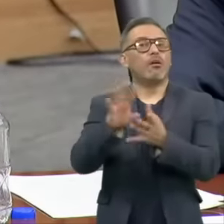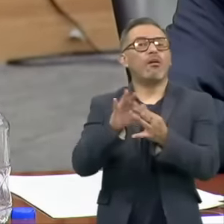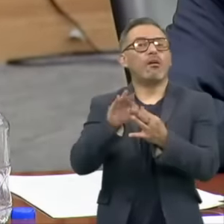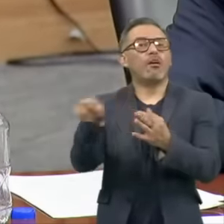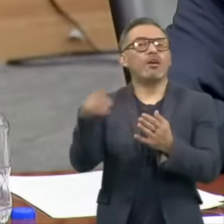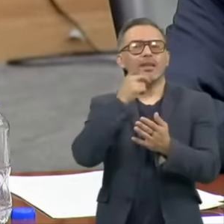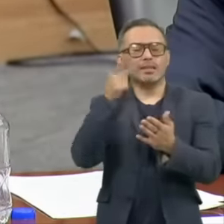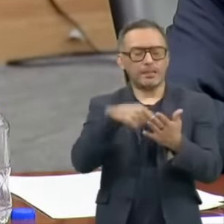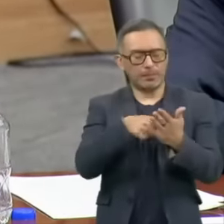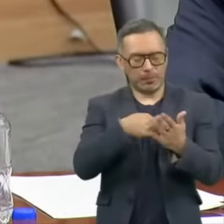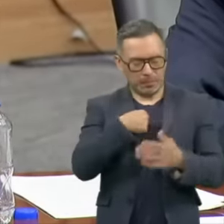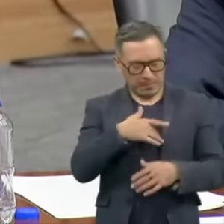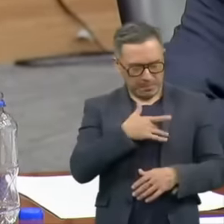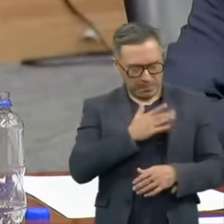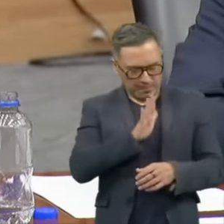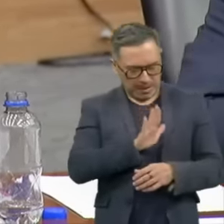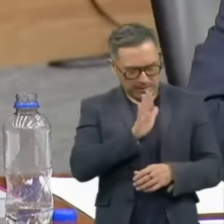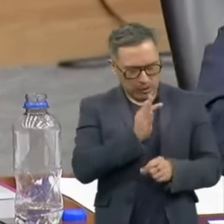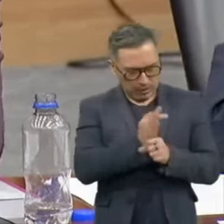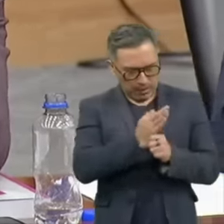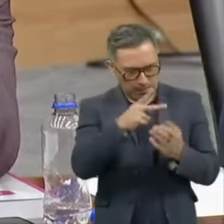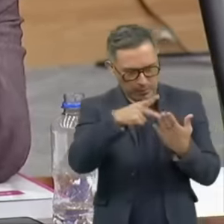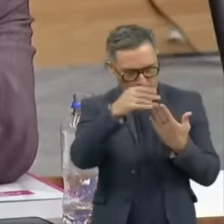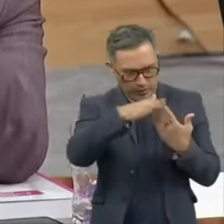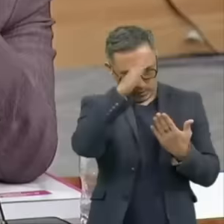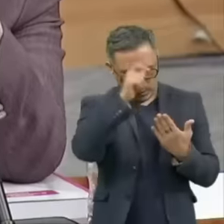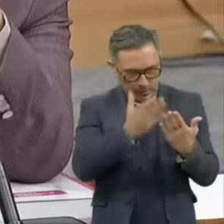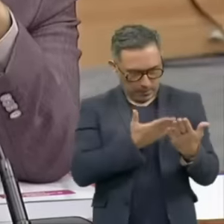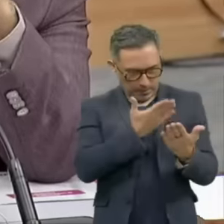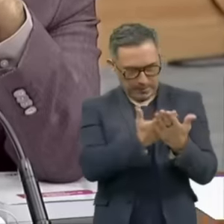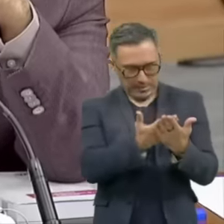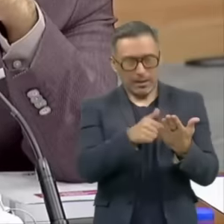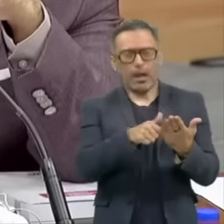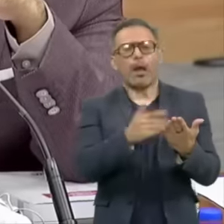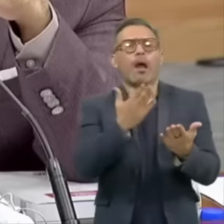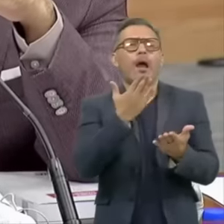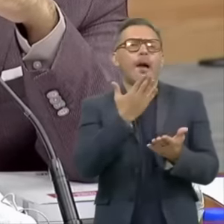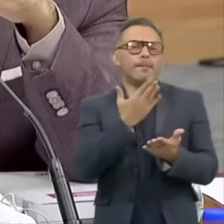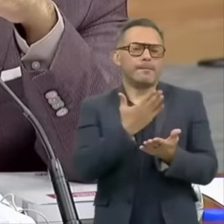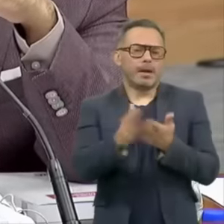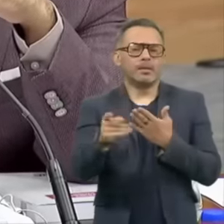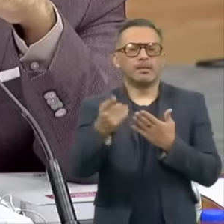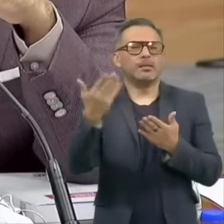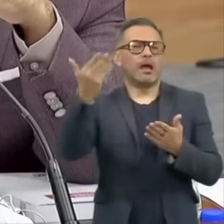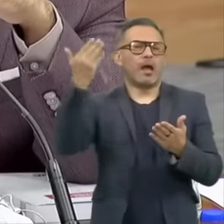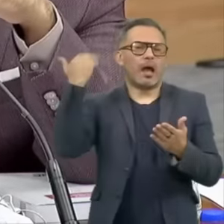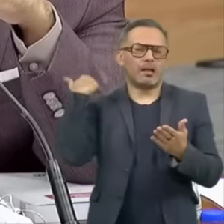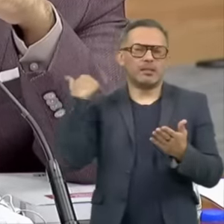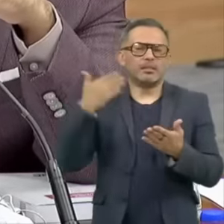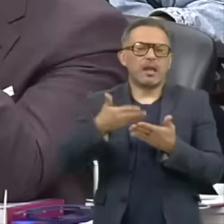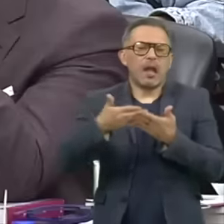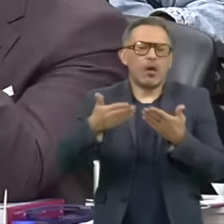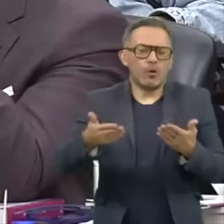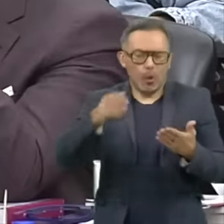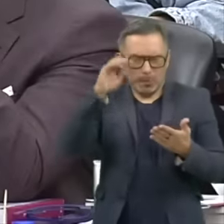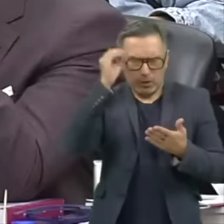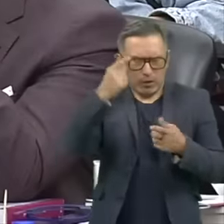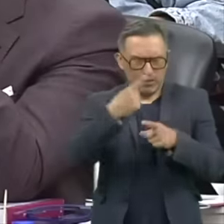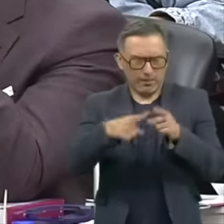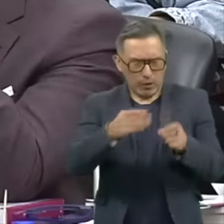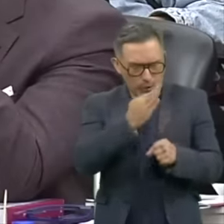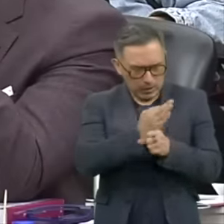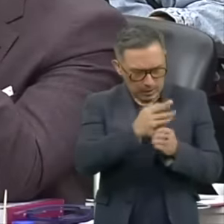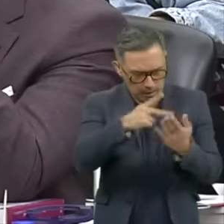que el proyecto de acuerdo que está sobre la mesa, más allá de las posiciones antes o ahora que se puedan tener, ya tiene